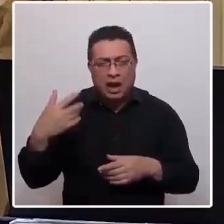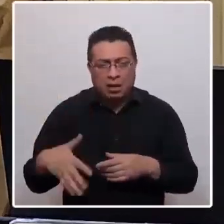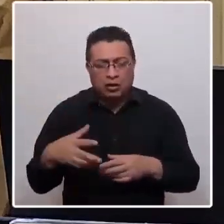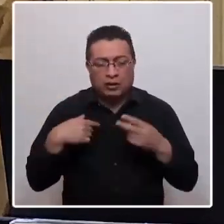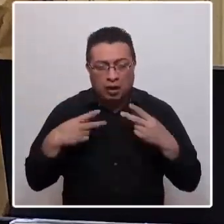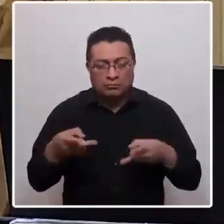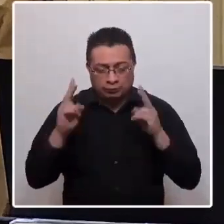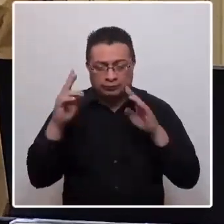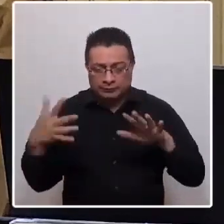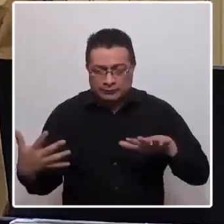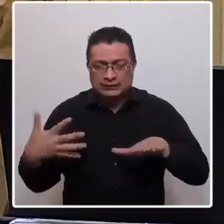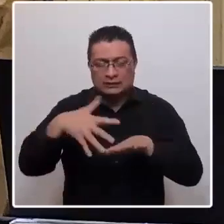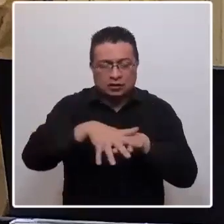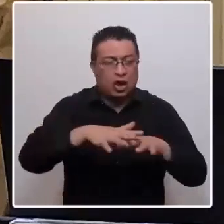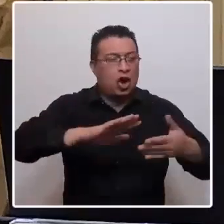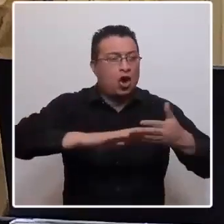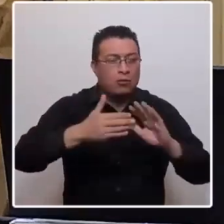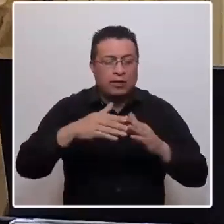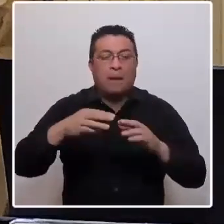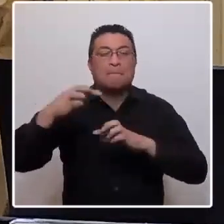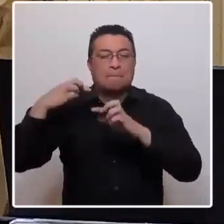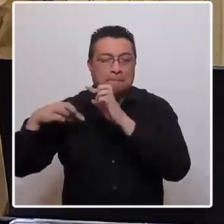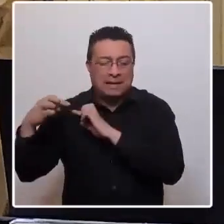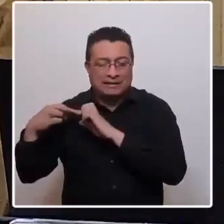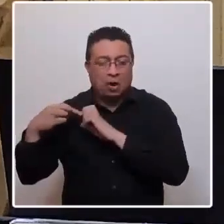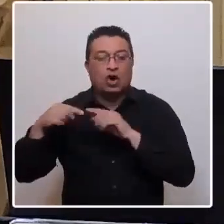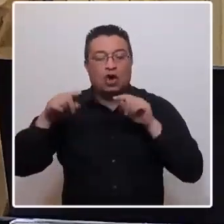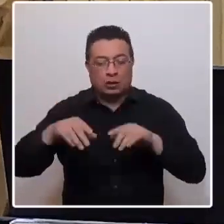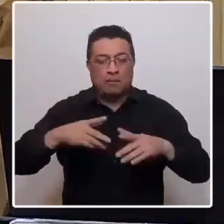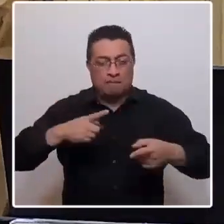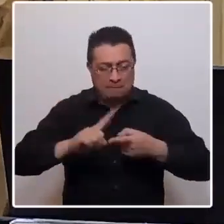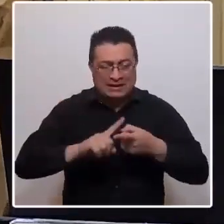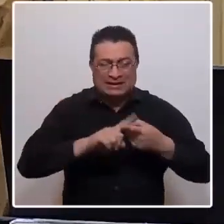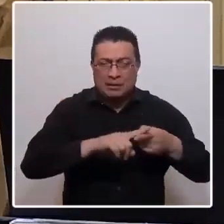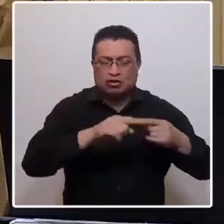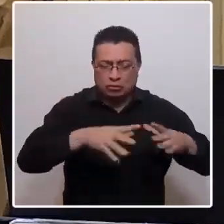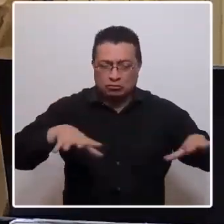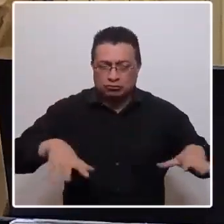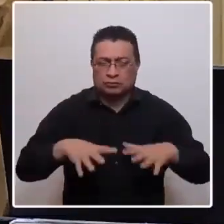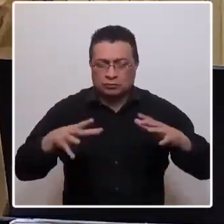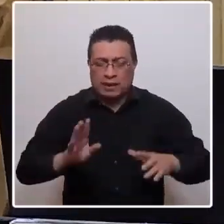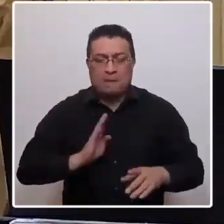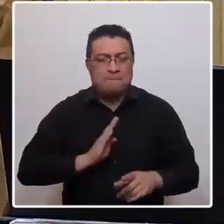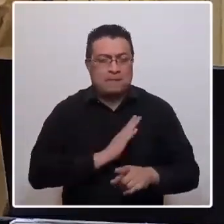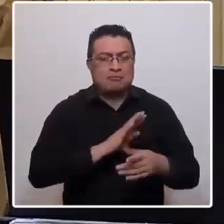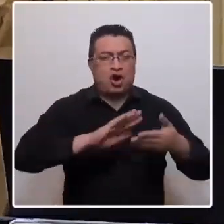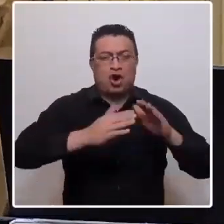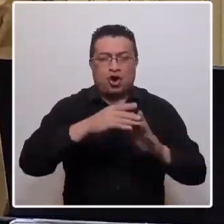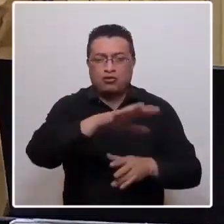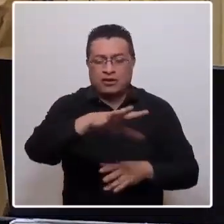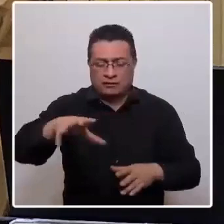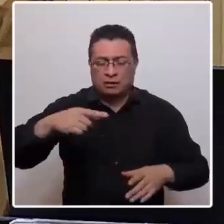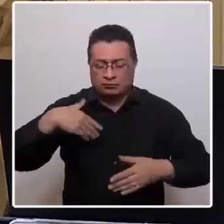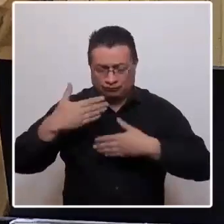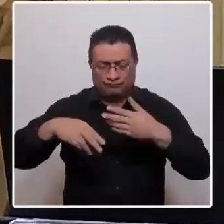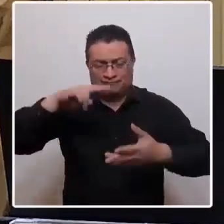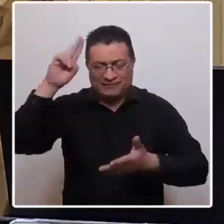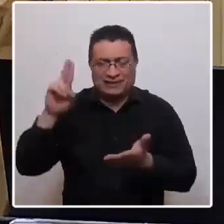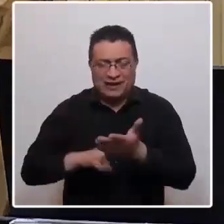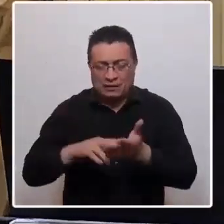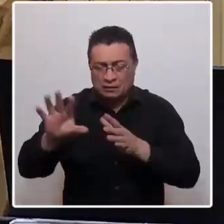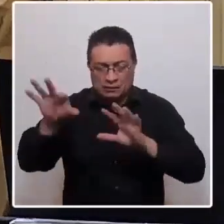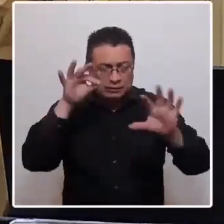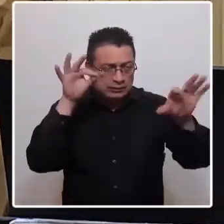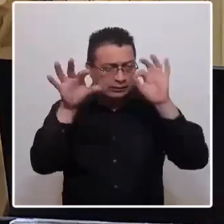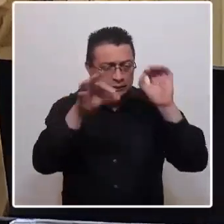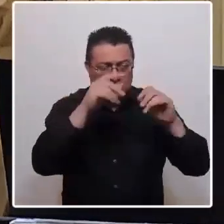la integración comunidad-patrimonio. La participación activa de los miembros de las comunidades desemboca en un proceso real de identificación